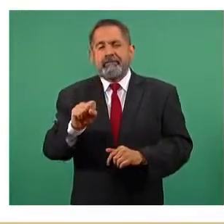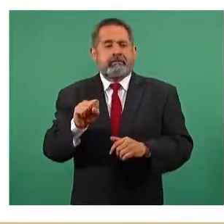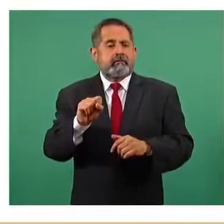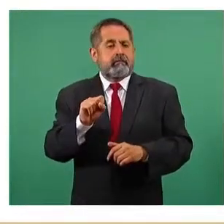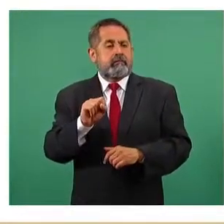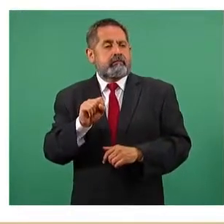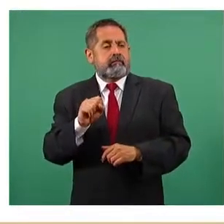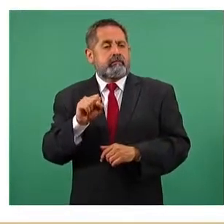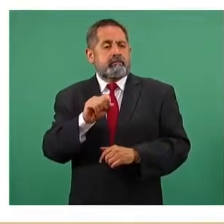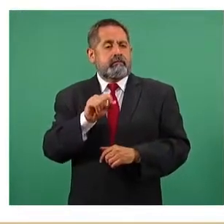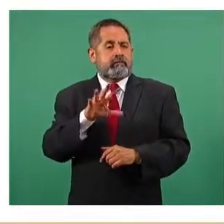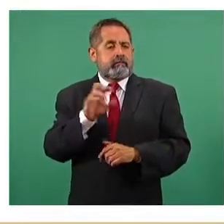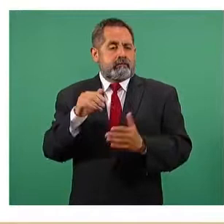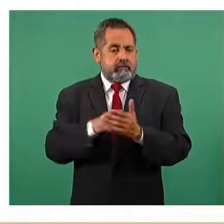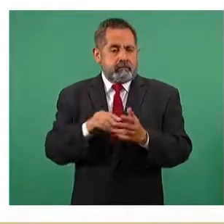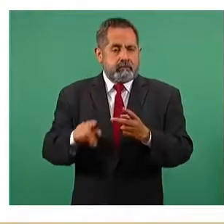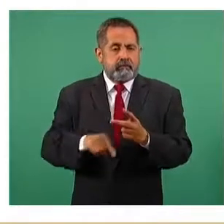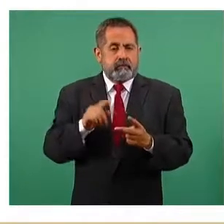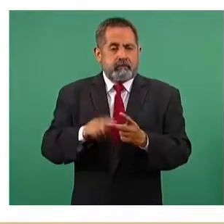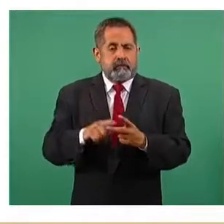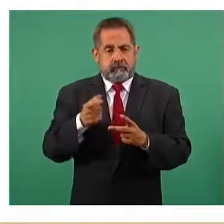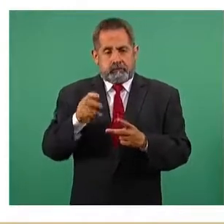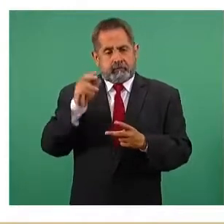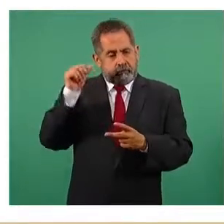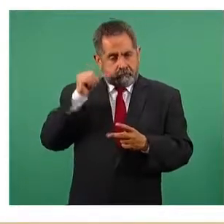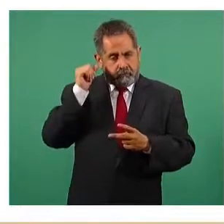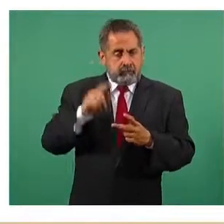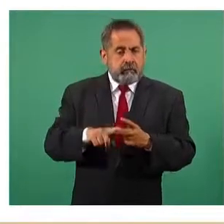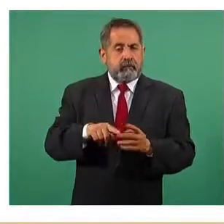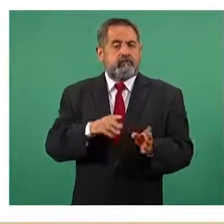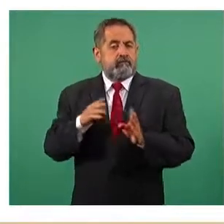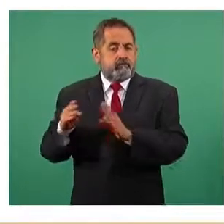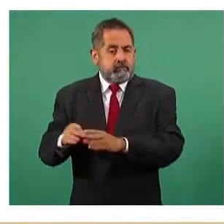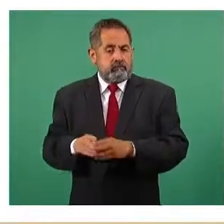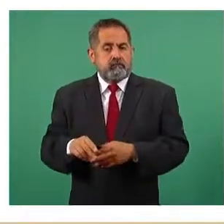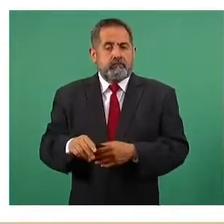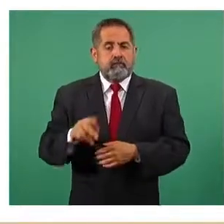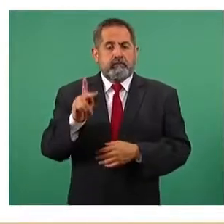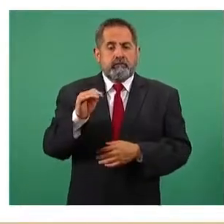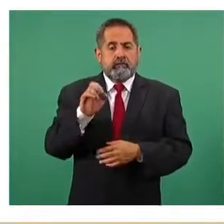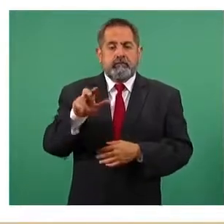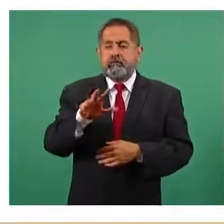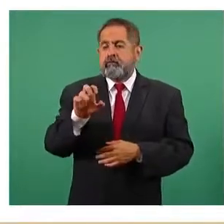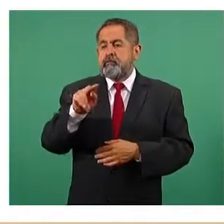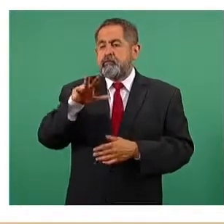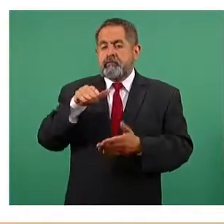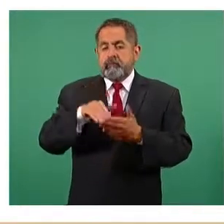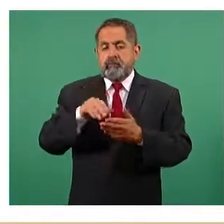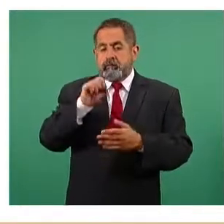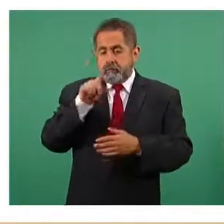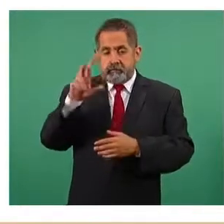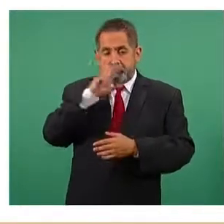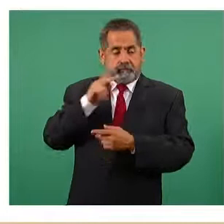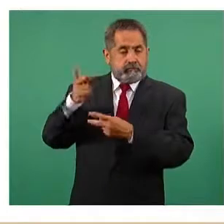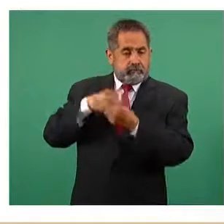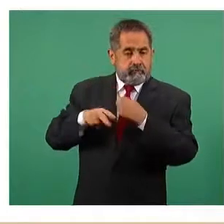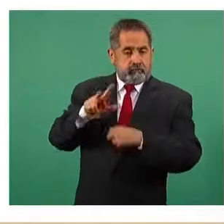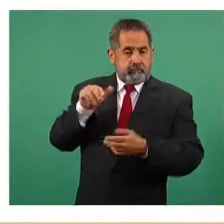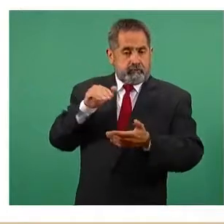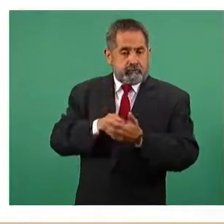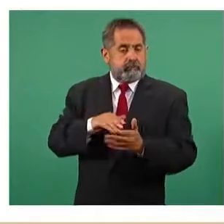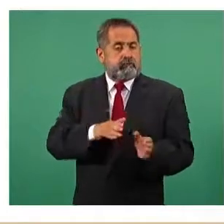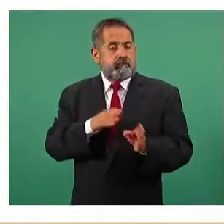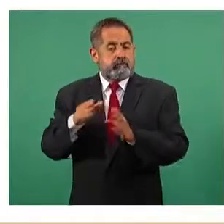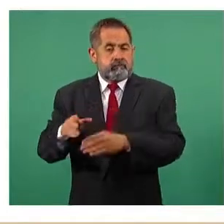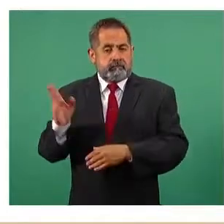585.000 de Pfizer el 29 de abril, 800.000 de Sputnik el mismo día. Recibiremos también el 30